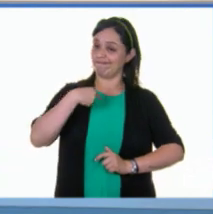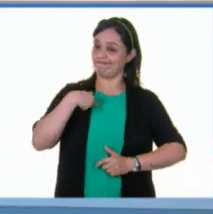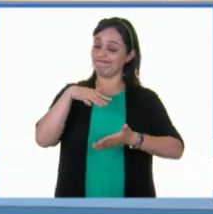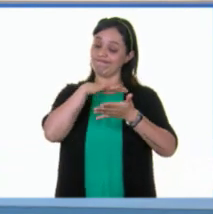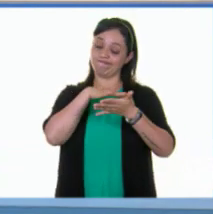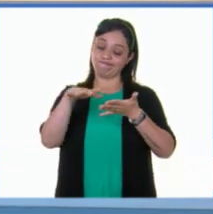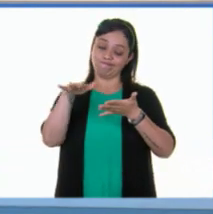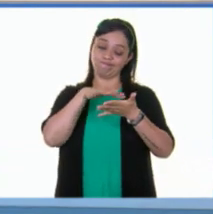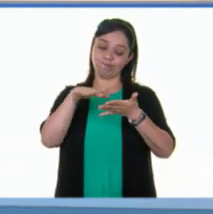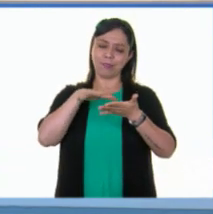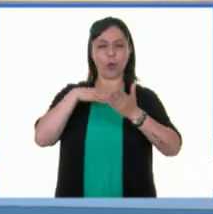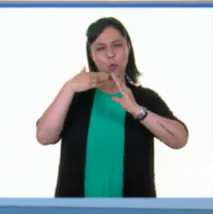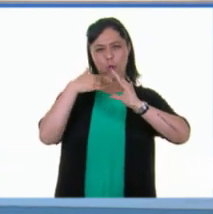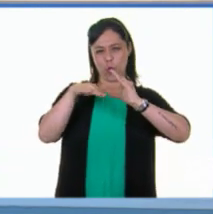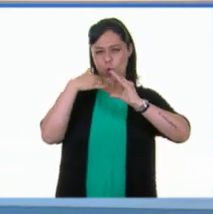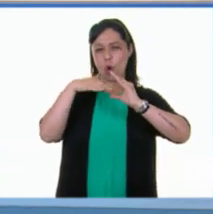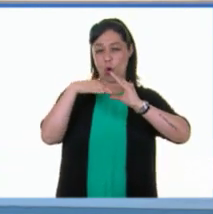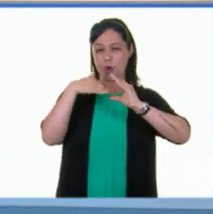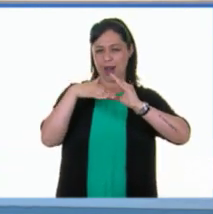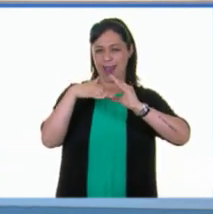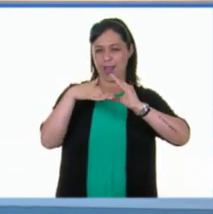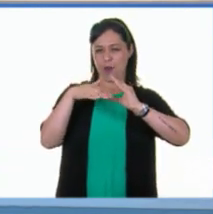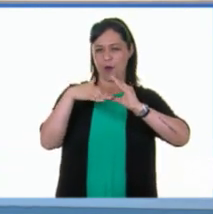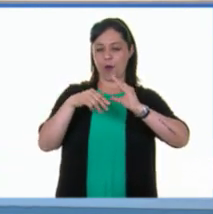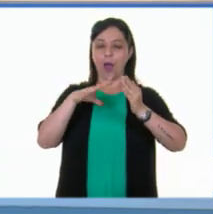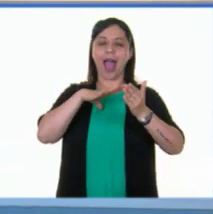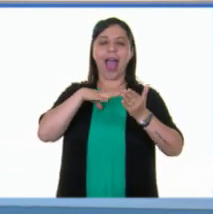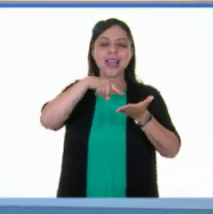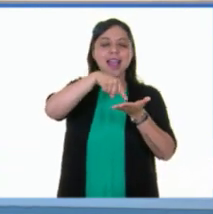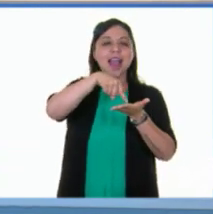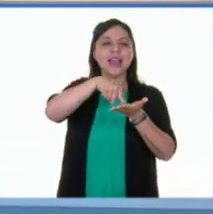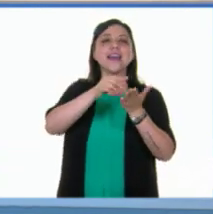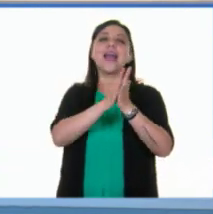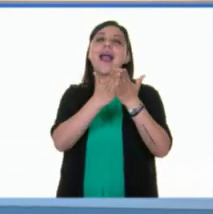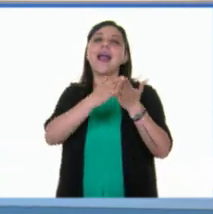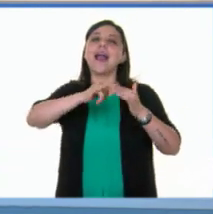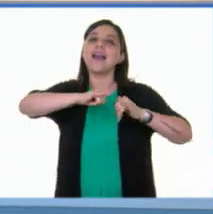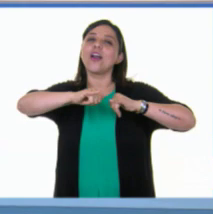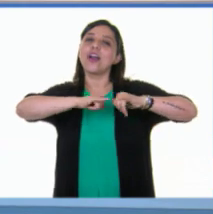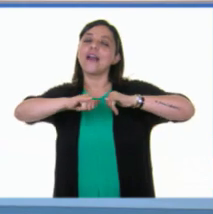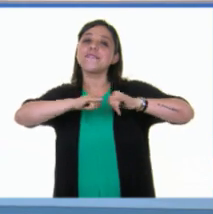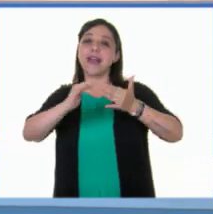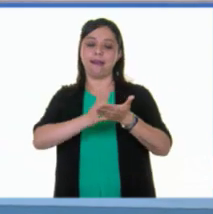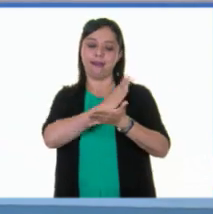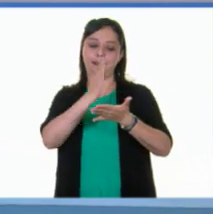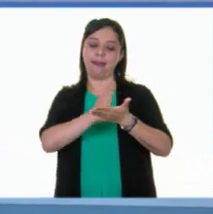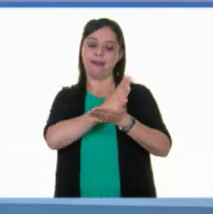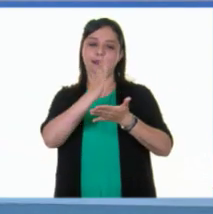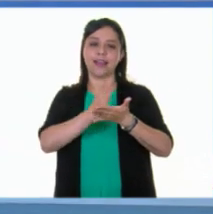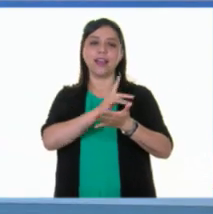el correo electrónico que viene aquí en el libro de geografía, en la página